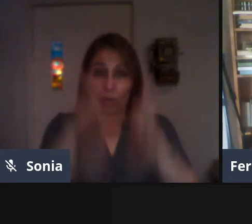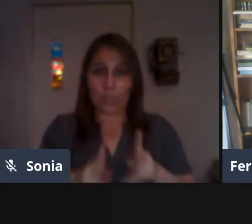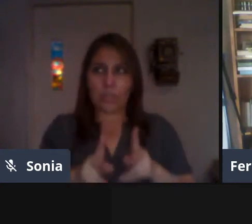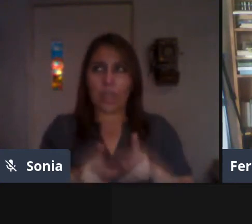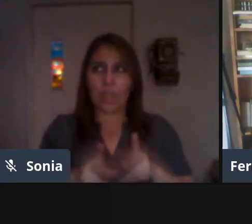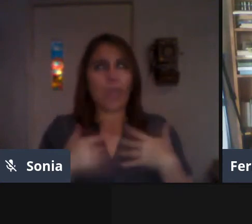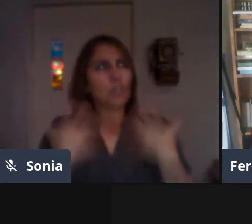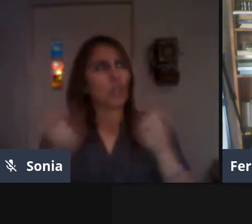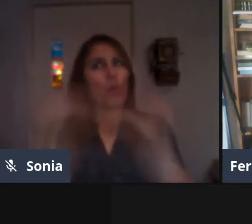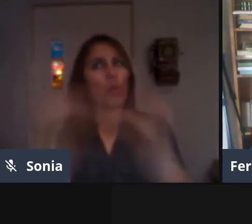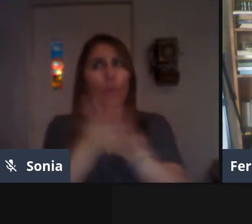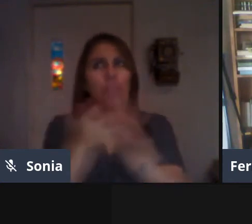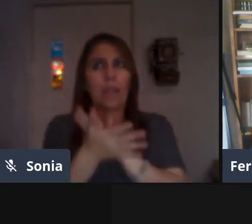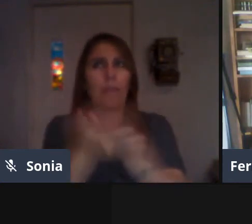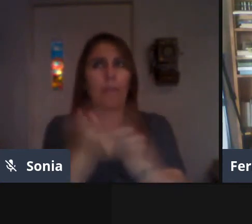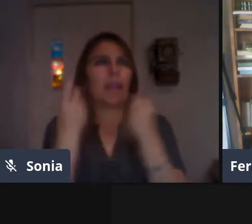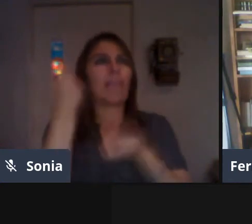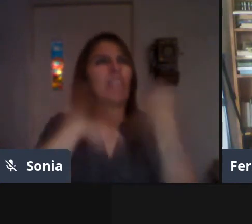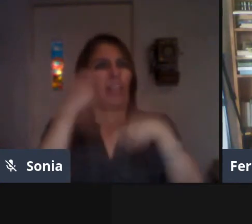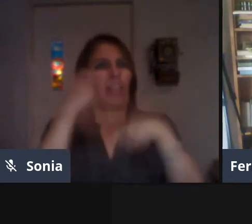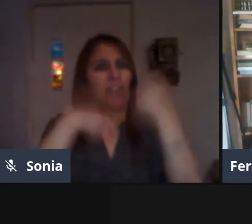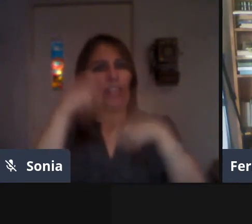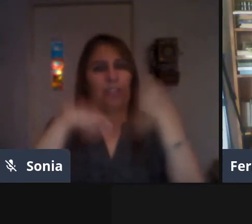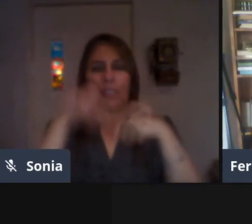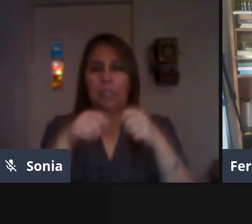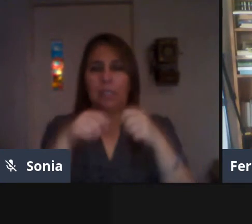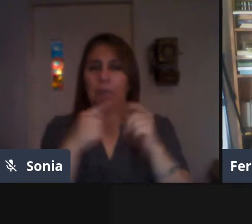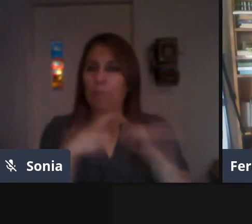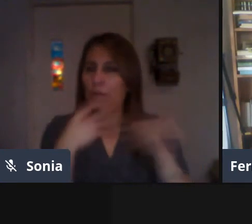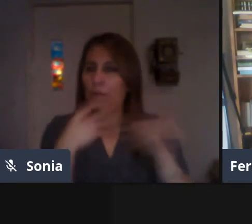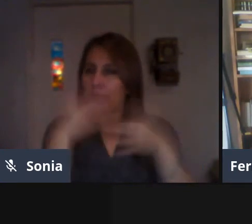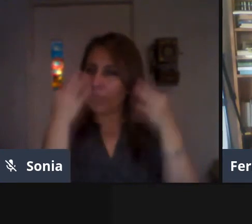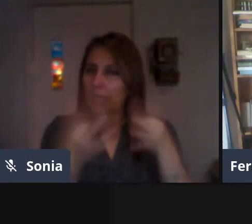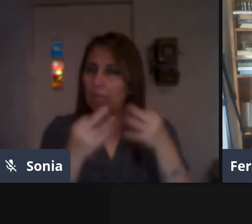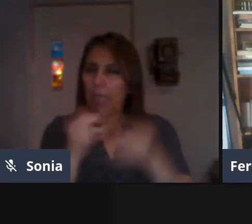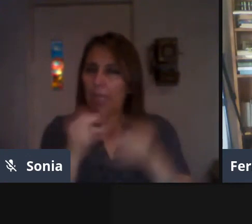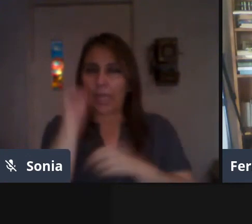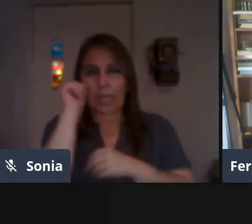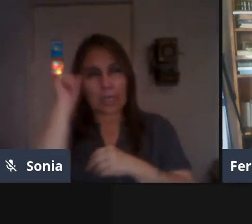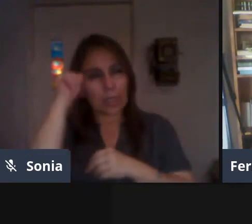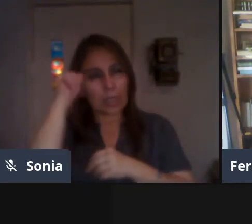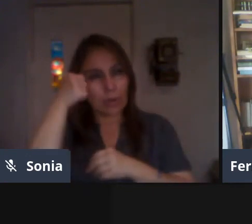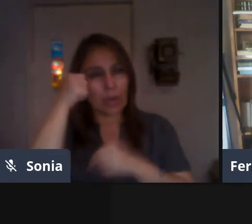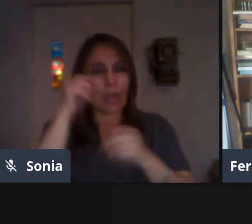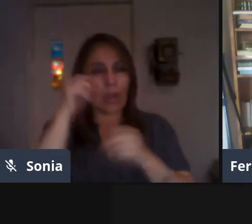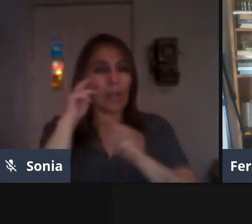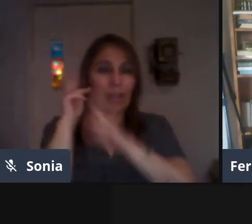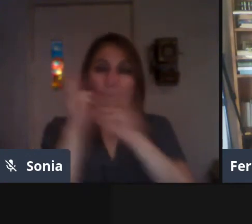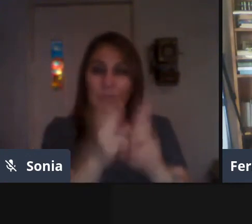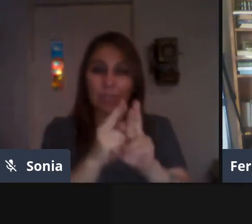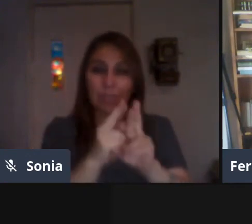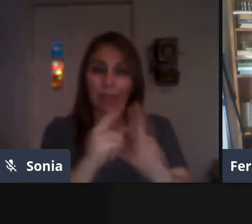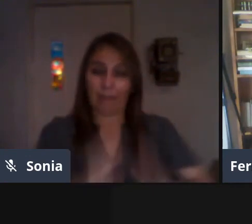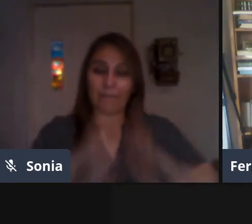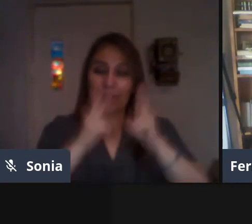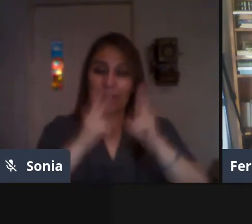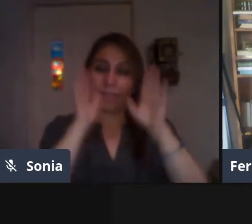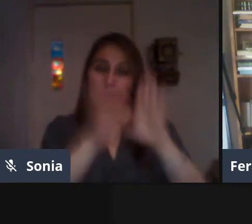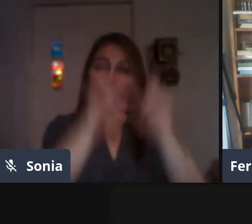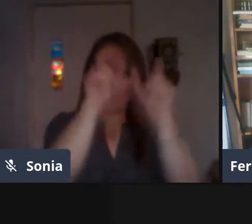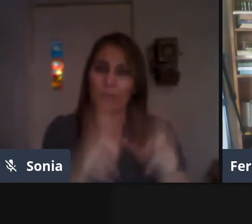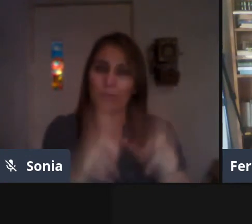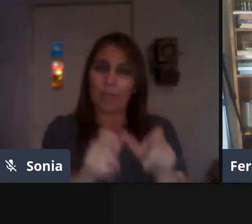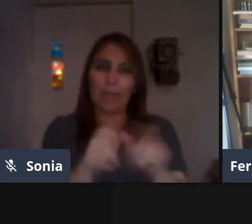vende pero en como yo reivindico la memoria en este caso de esta víctima si hay canciones